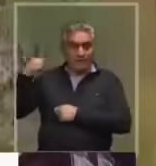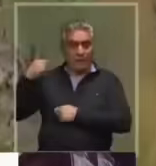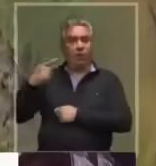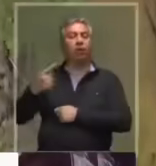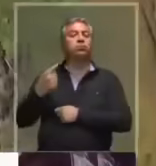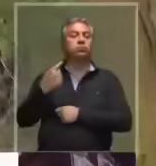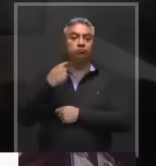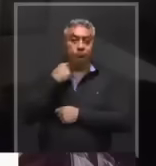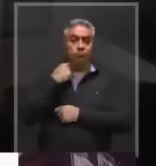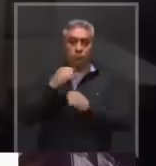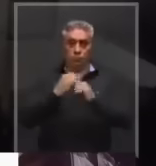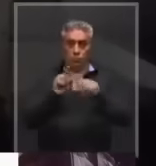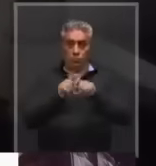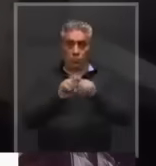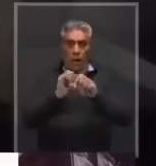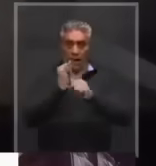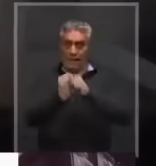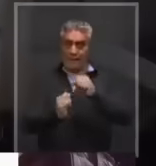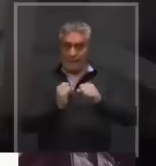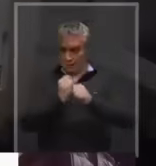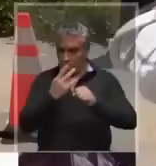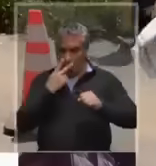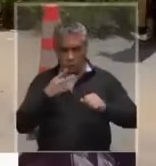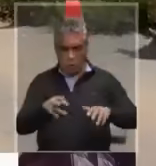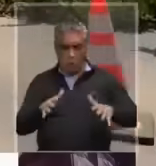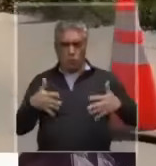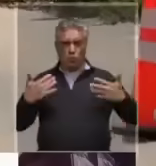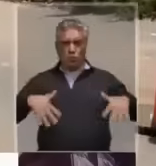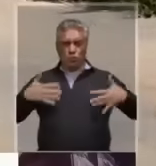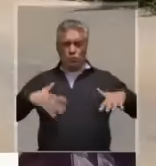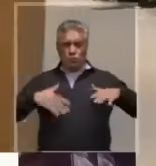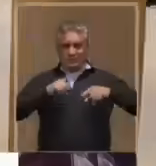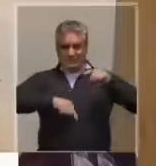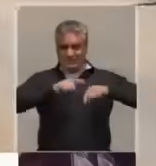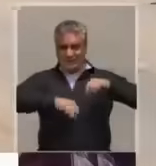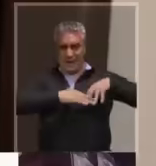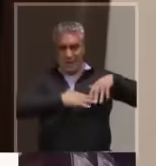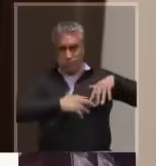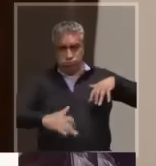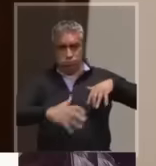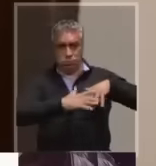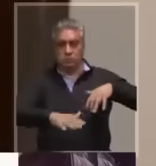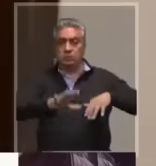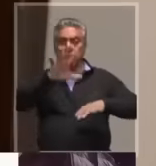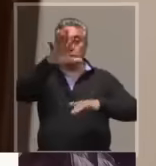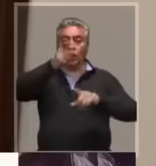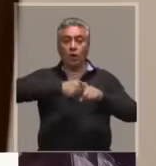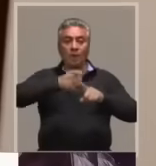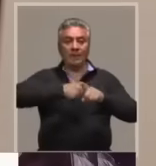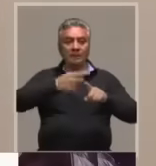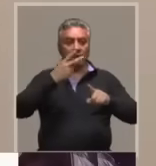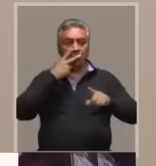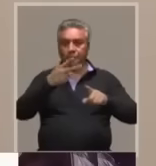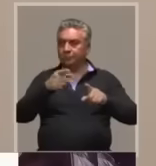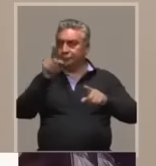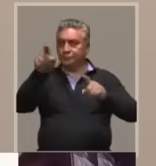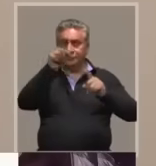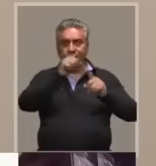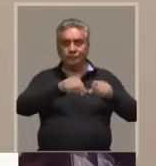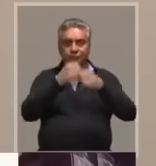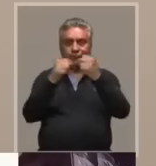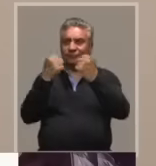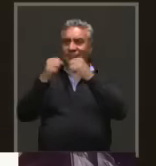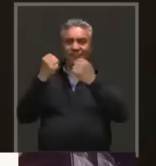incluso internacional por sus dimensiones. 5 meses después, el deterioro de estos departamentos no se agota.